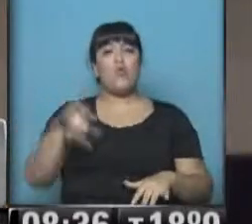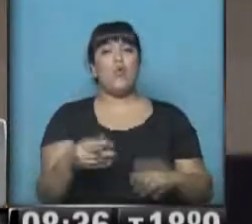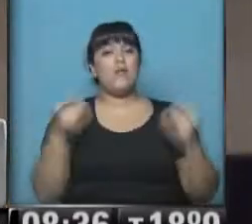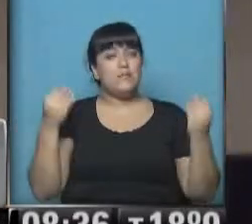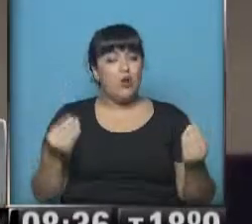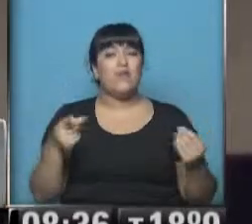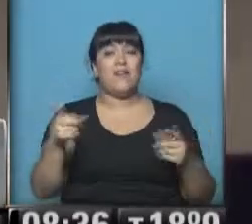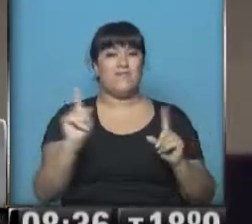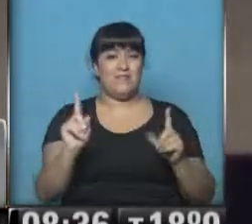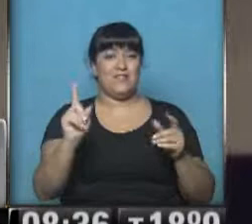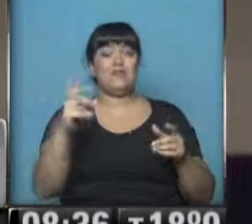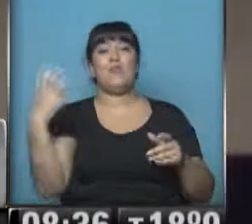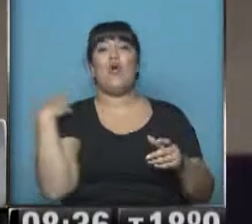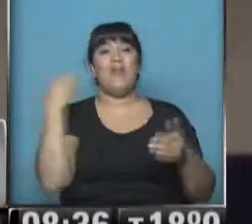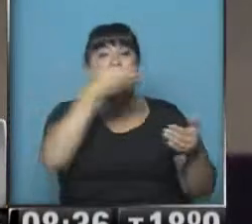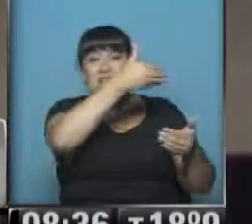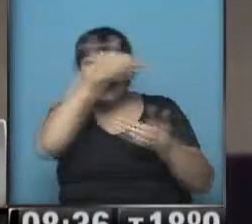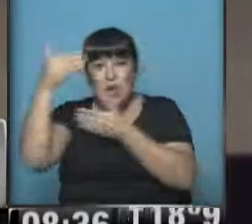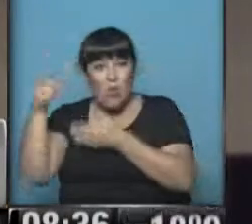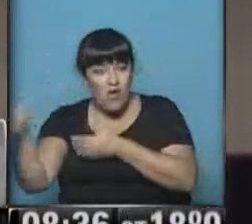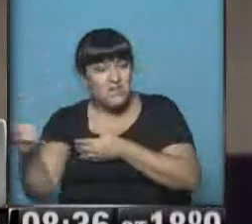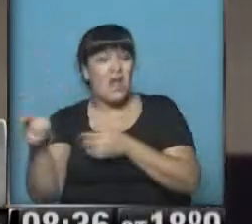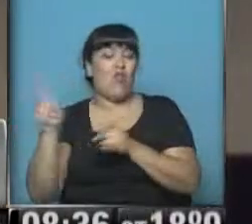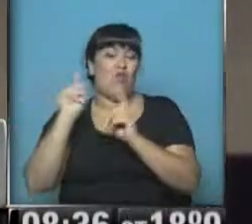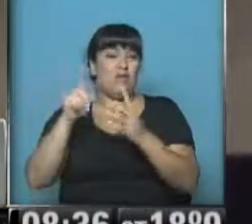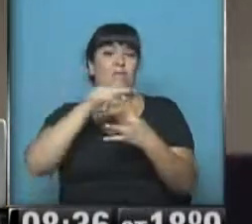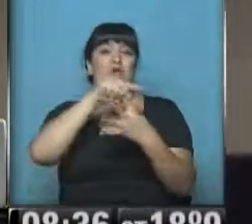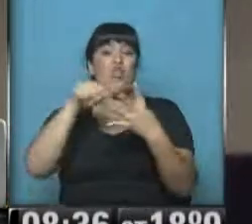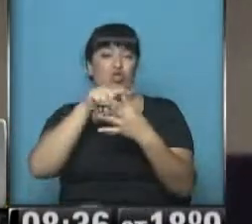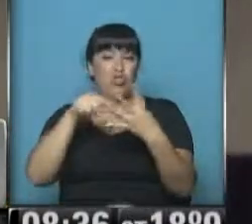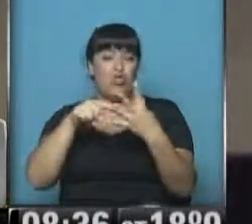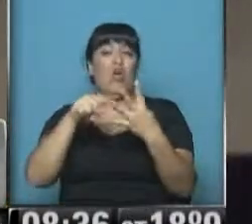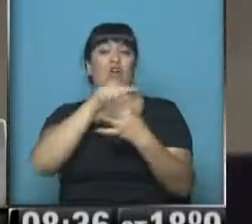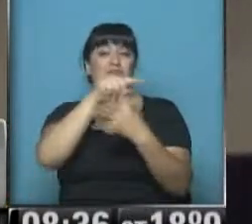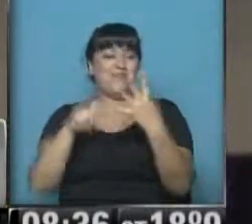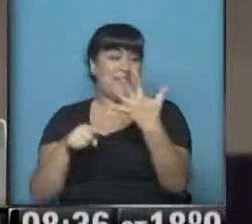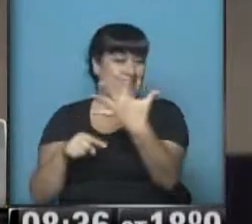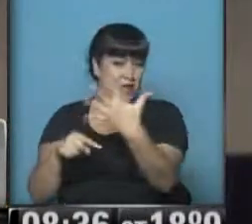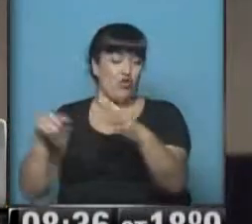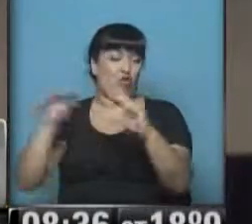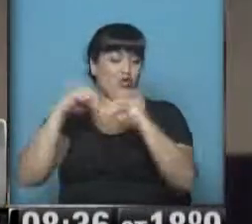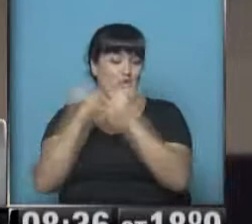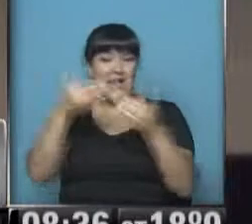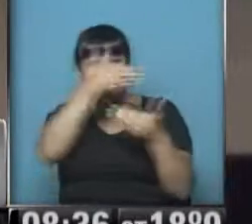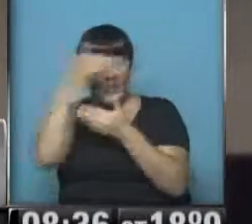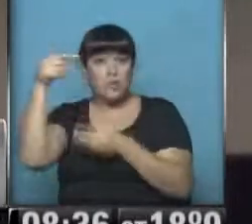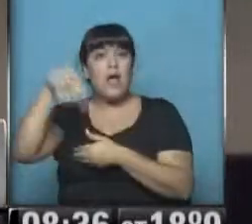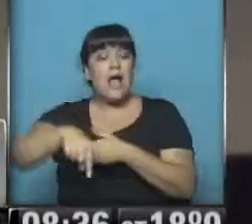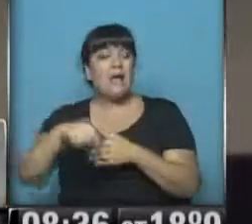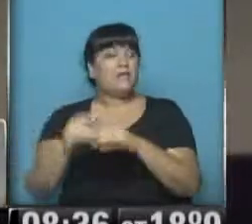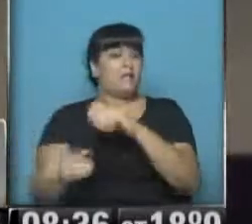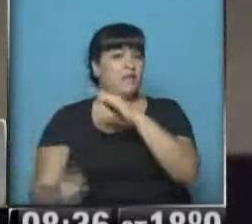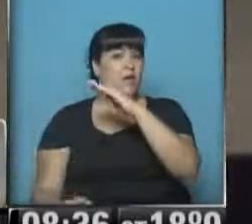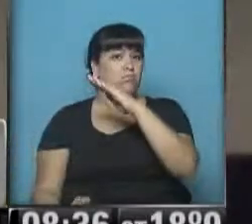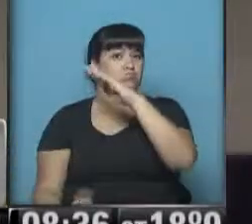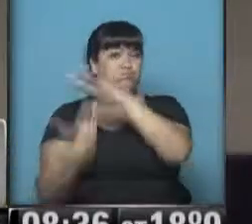de este general que fue secuestrado junto con otras dos personas y los dos soldados es el más alto cargo hasta